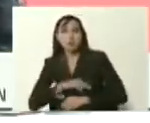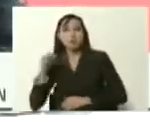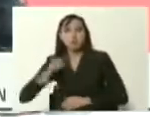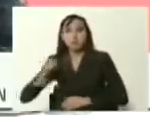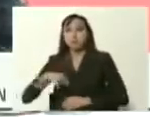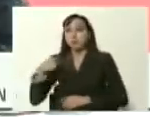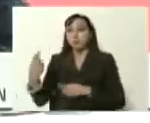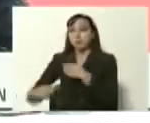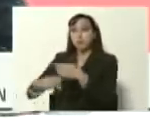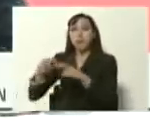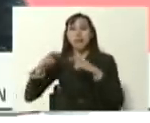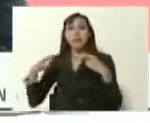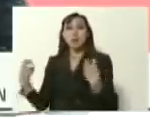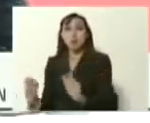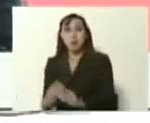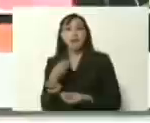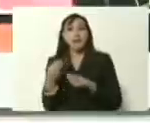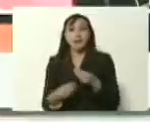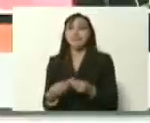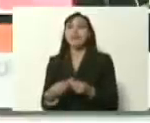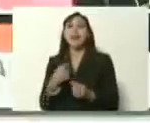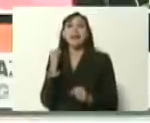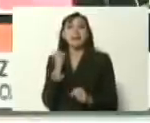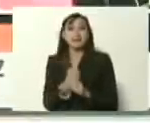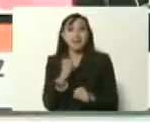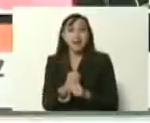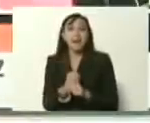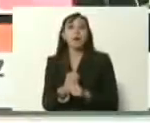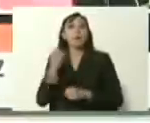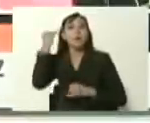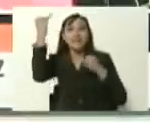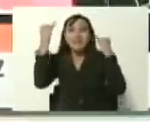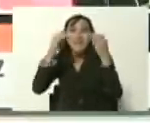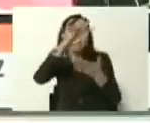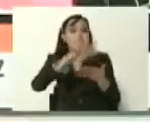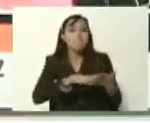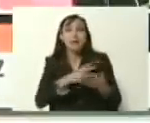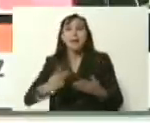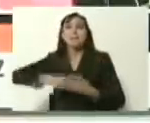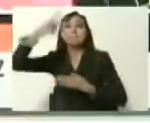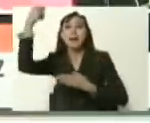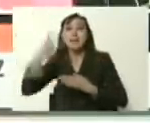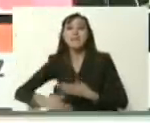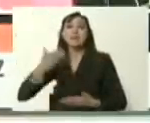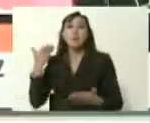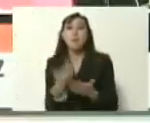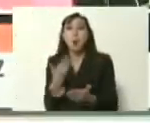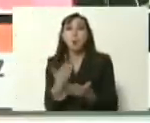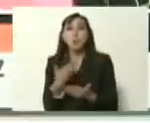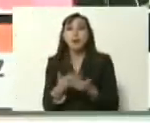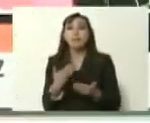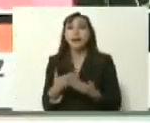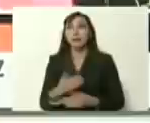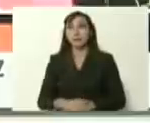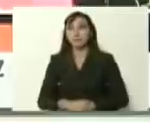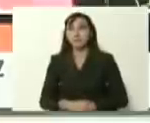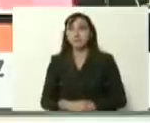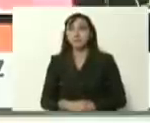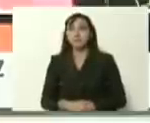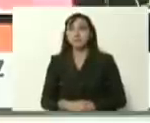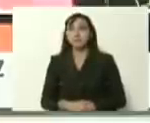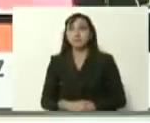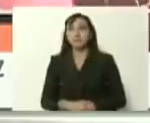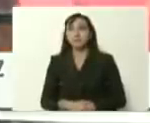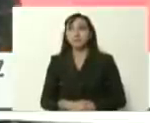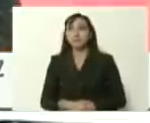reuniones hechos concretos, ideas concretas, propuestas concretas